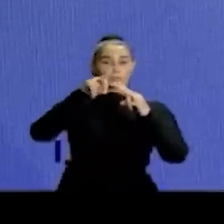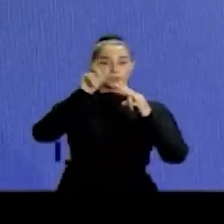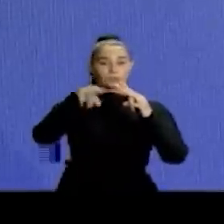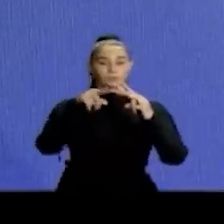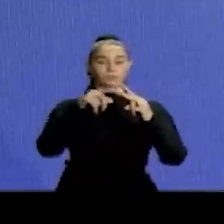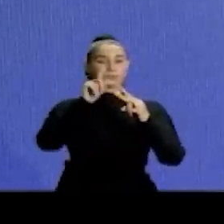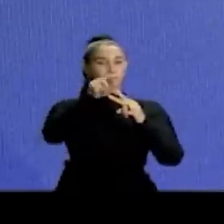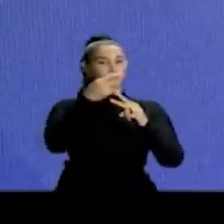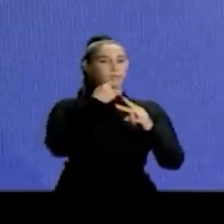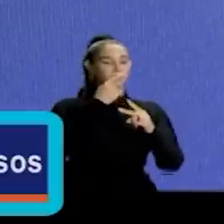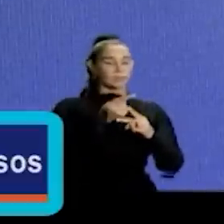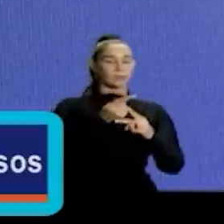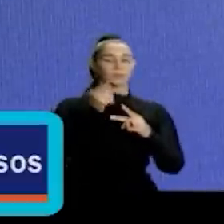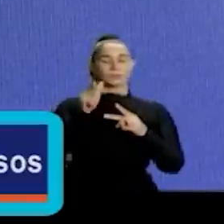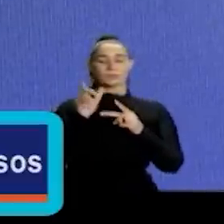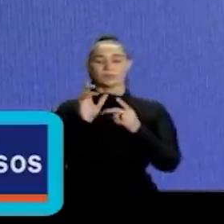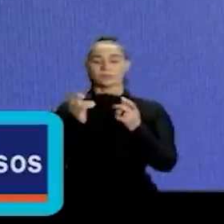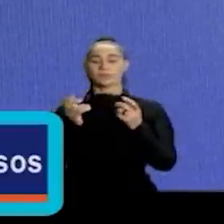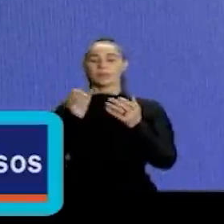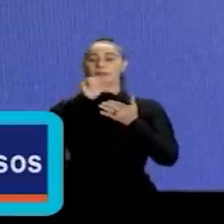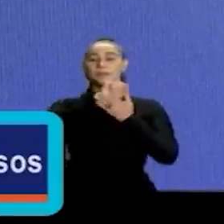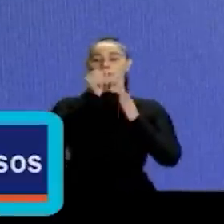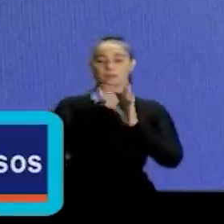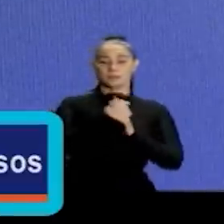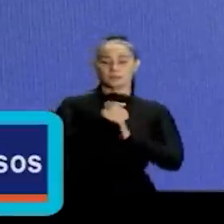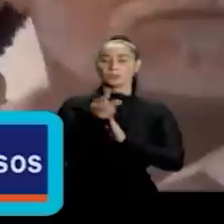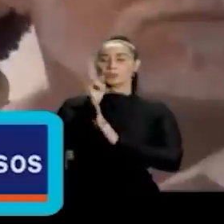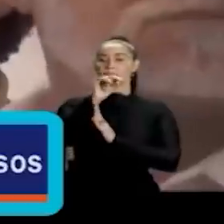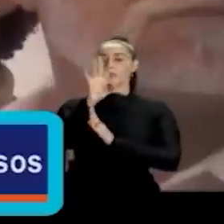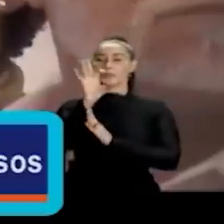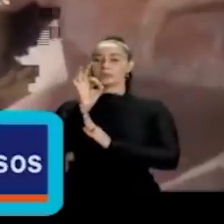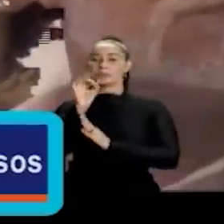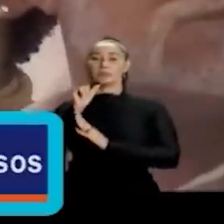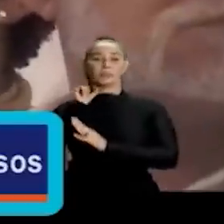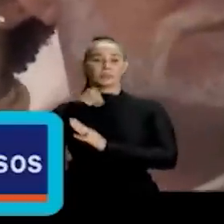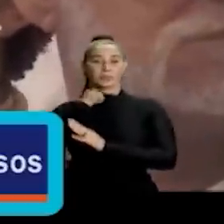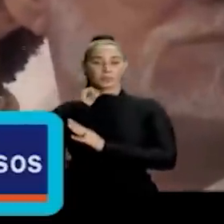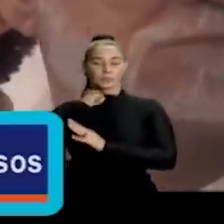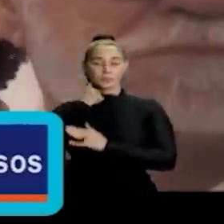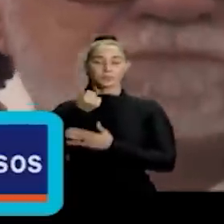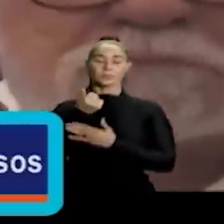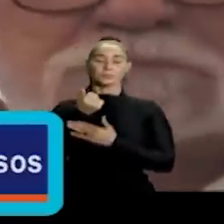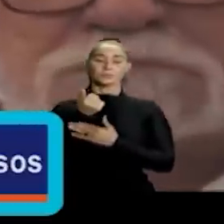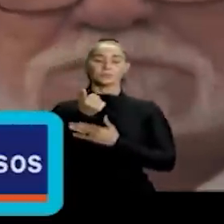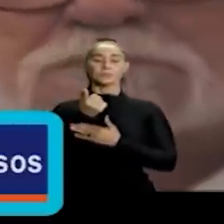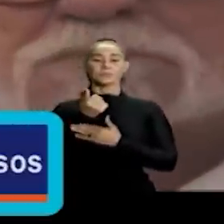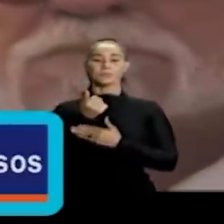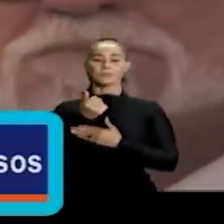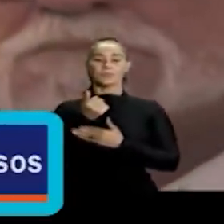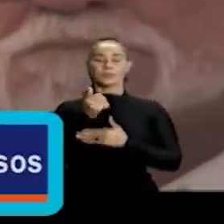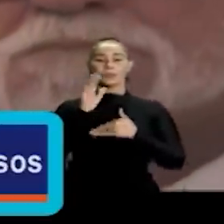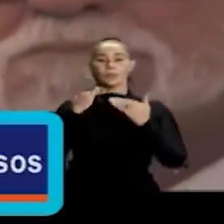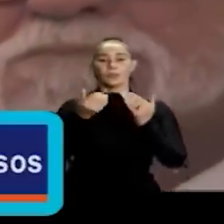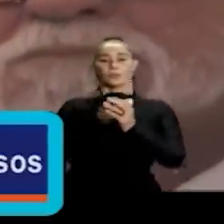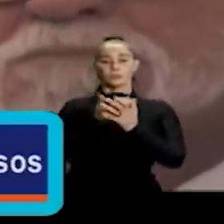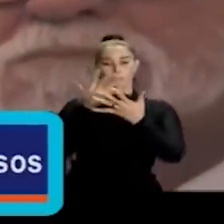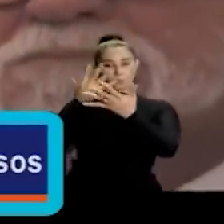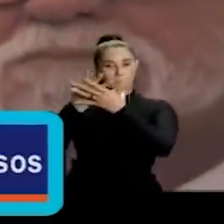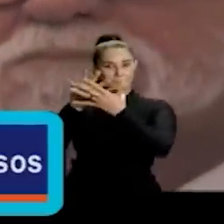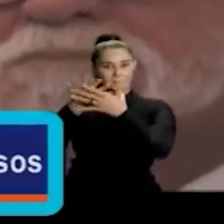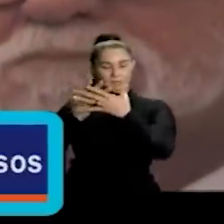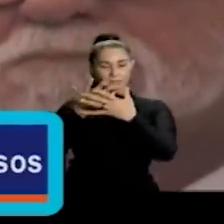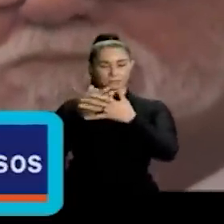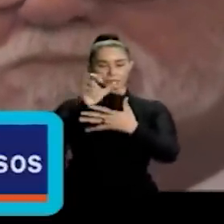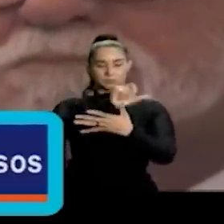hizo referencia al incidente que ocurrió el 29 de agosto cuando unos internos o